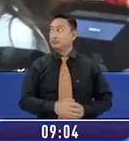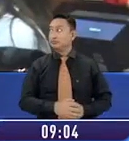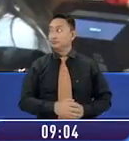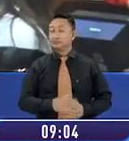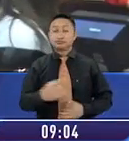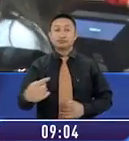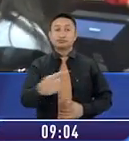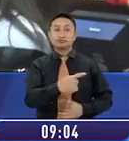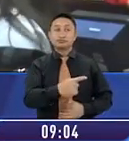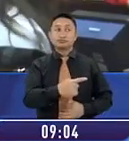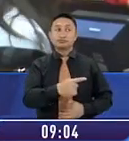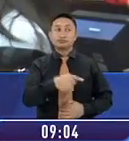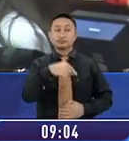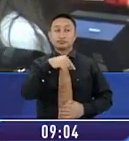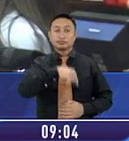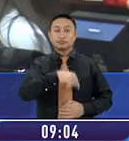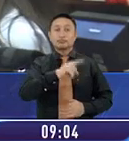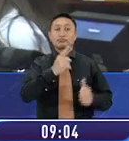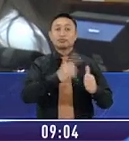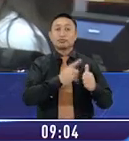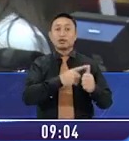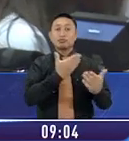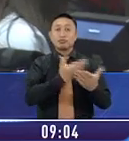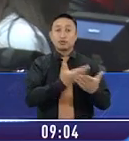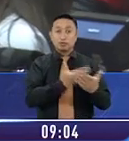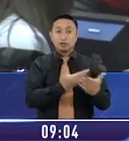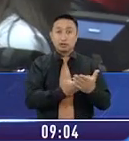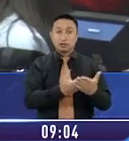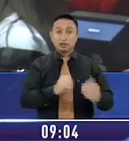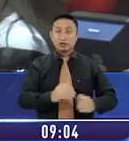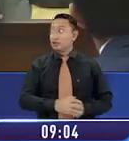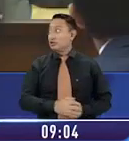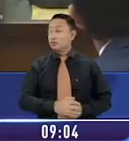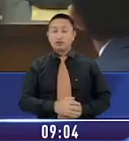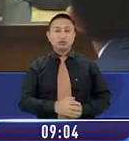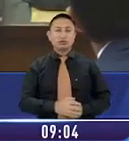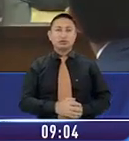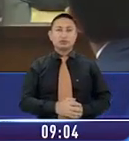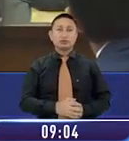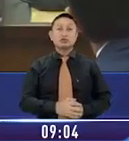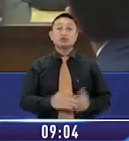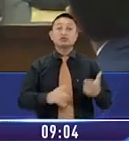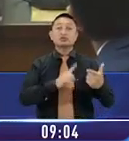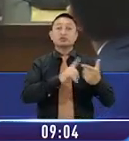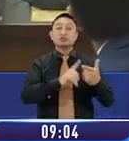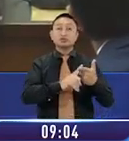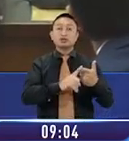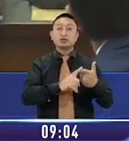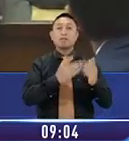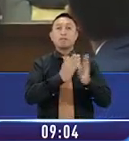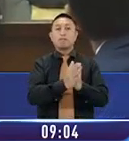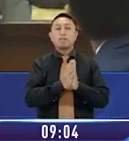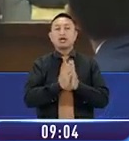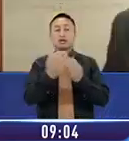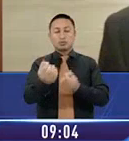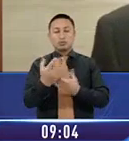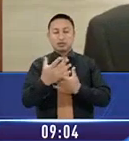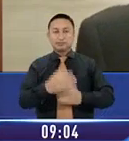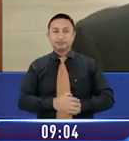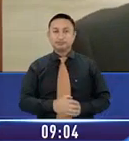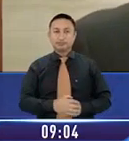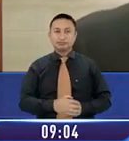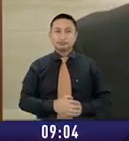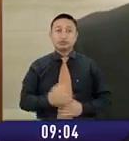advierten diferencias. La primera propuesta buscaba un apoyo político. La segunda, un pedido de información. El